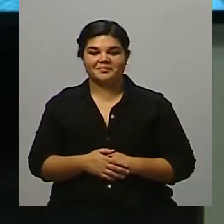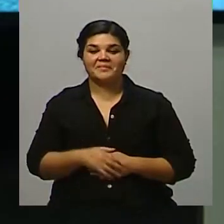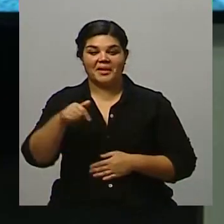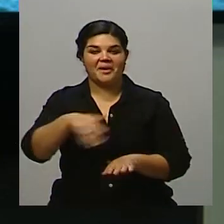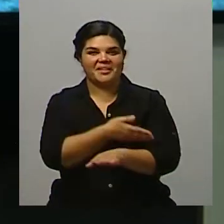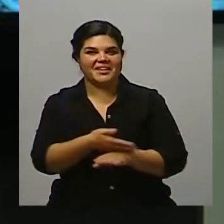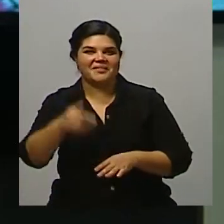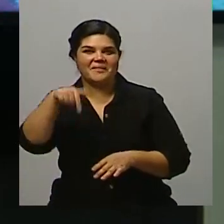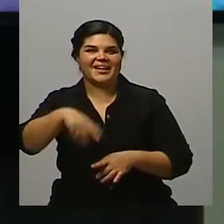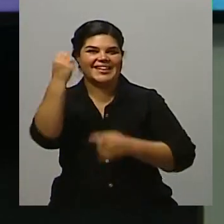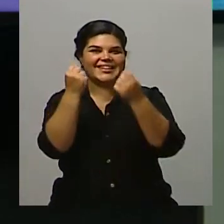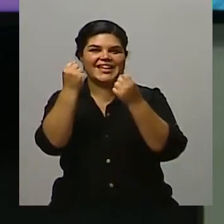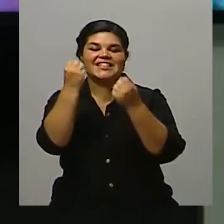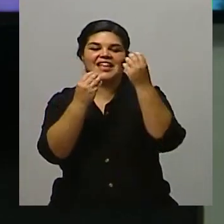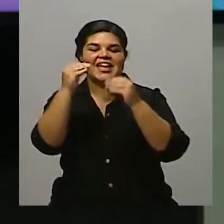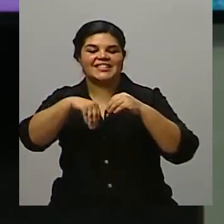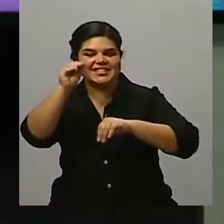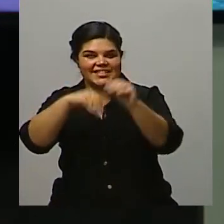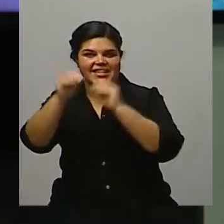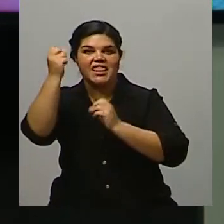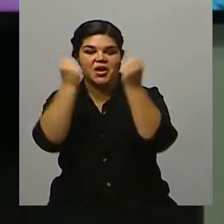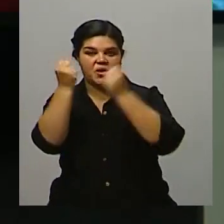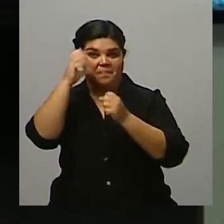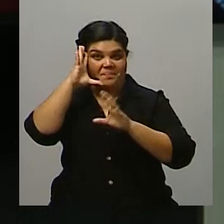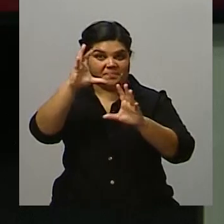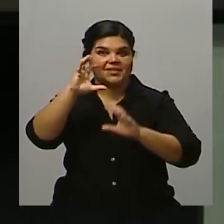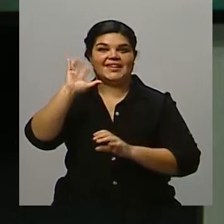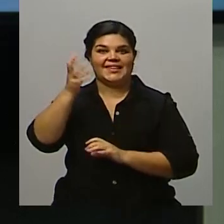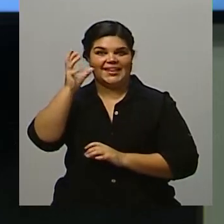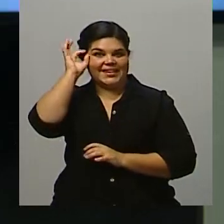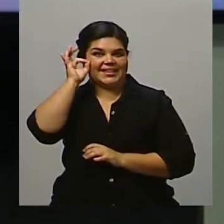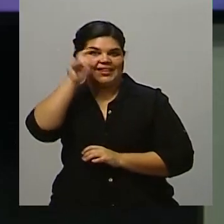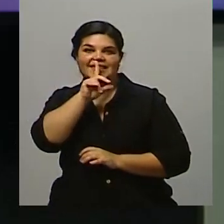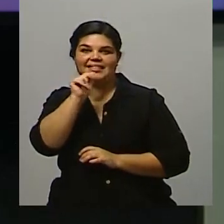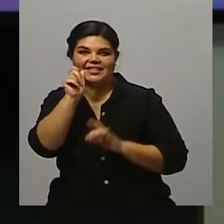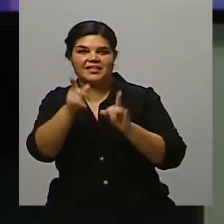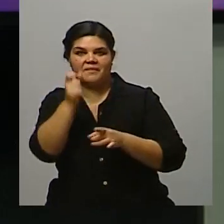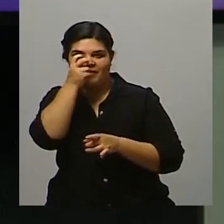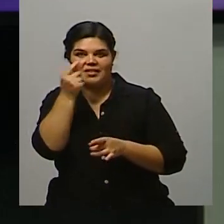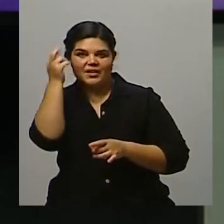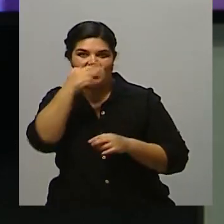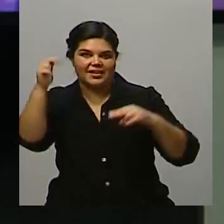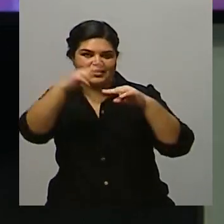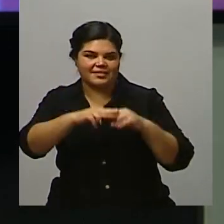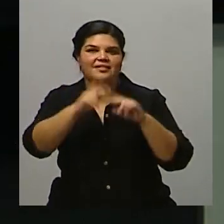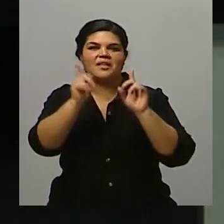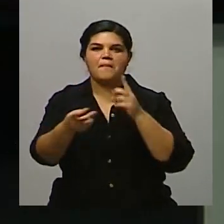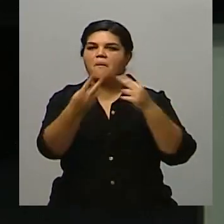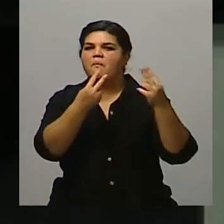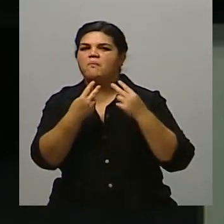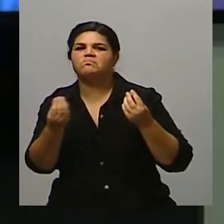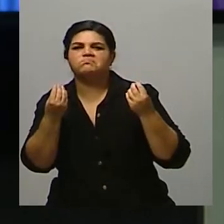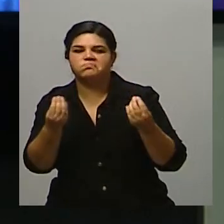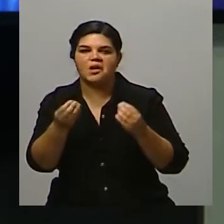Seguimos aquí en Chat Económico. Recuerden, estamos en el 30 de la TDA, 22 de Supercanal HD y ya estamos presentes en las redes. Nos pueden buscar en Twitter,